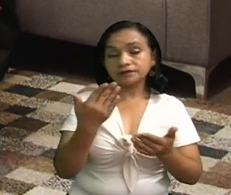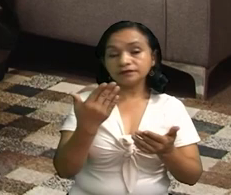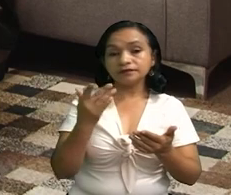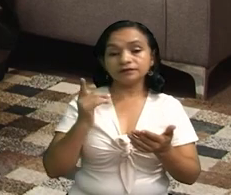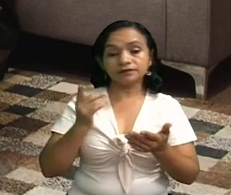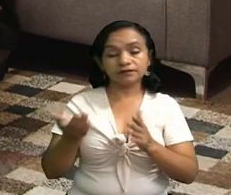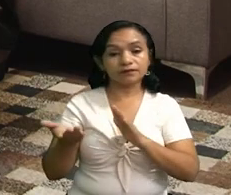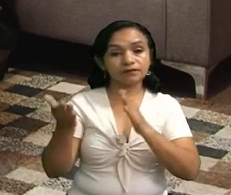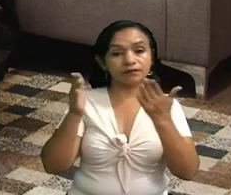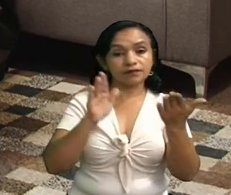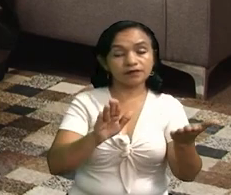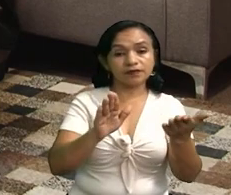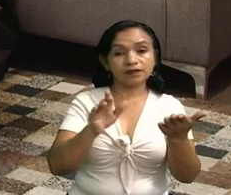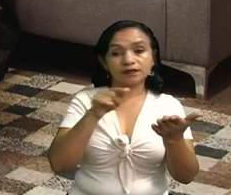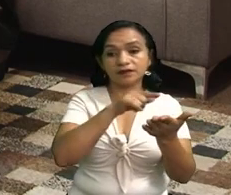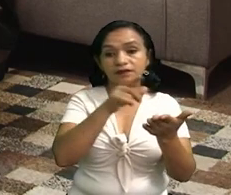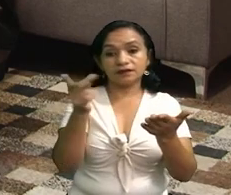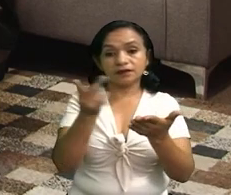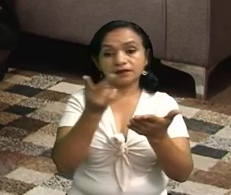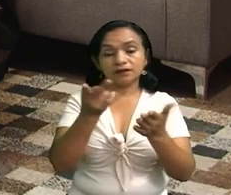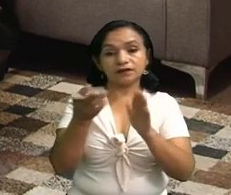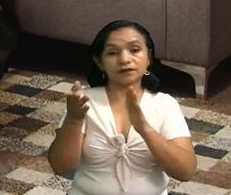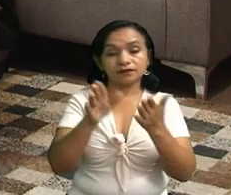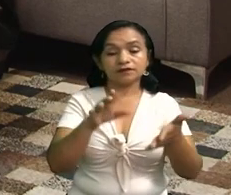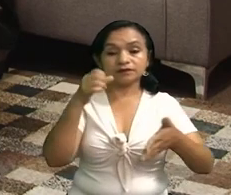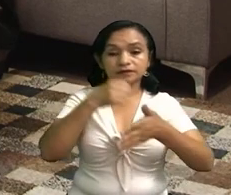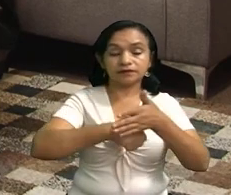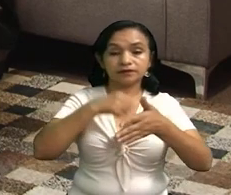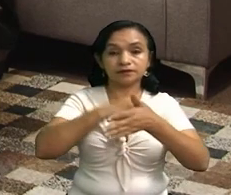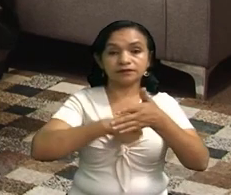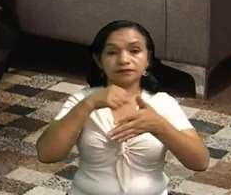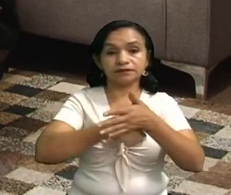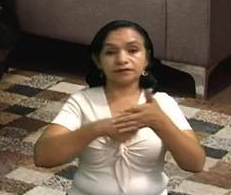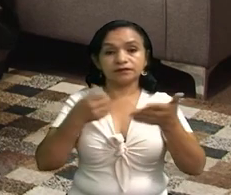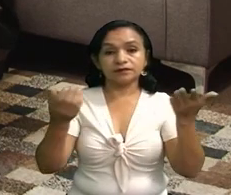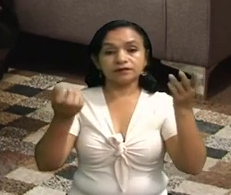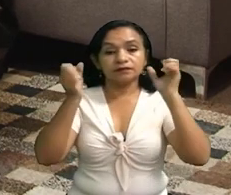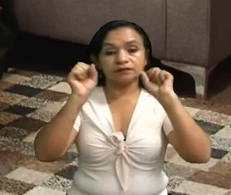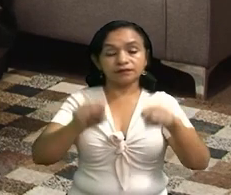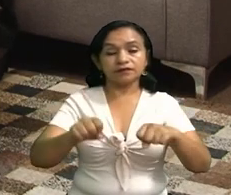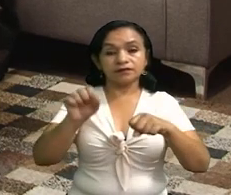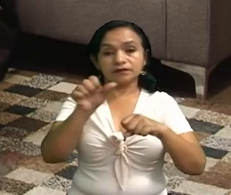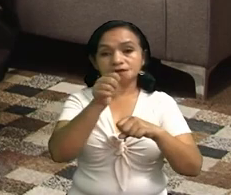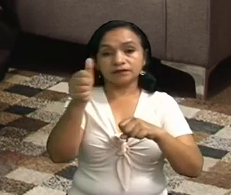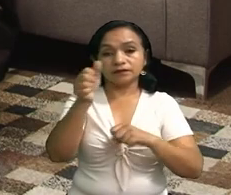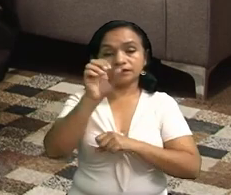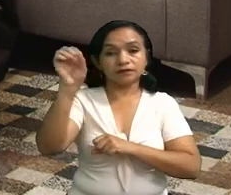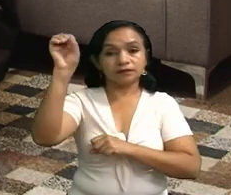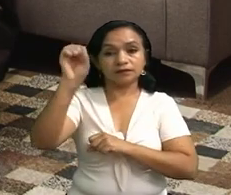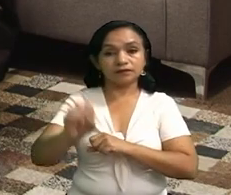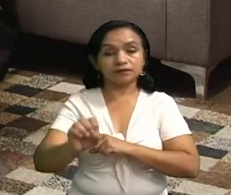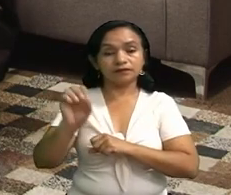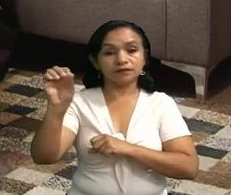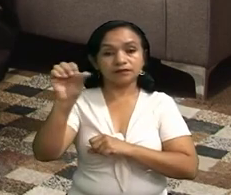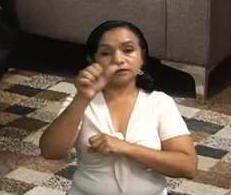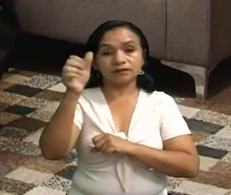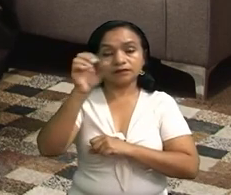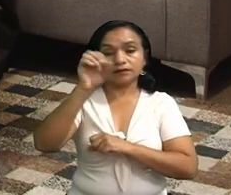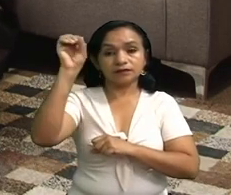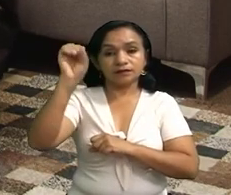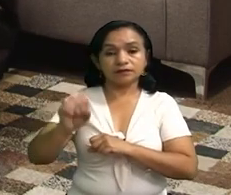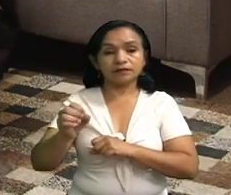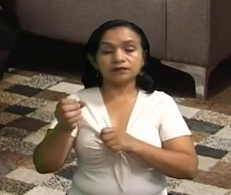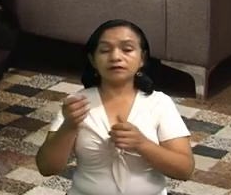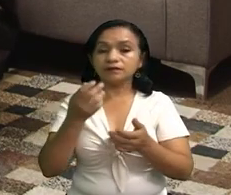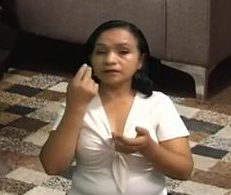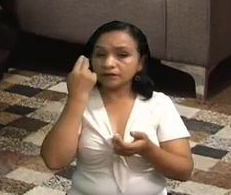su vida dentro de este esfuerzo, ¿no?, para lograr ese 6%, 6% constitucional. Le